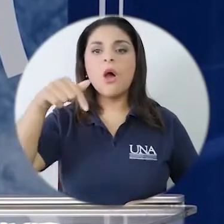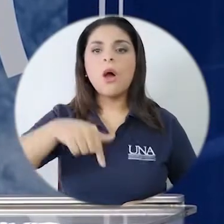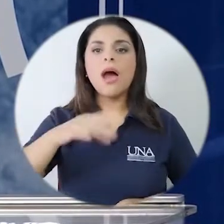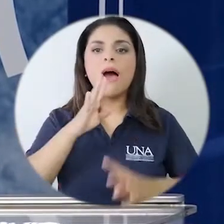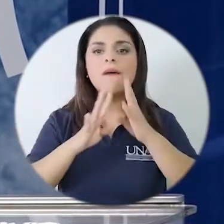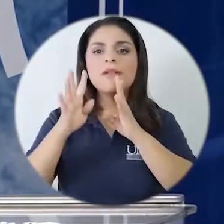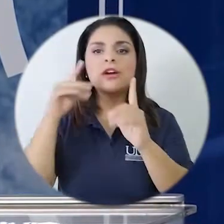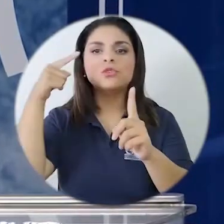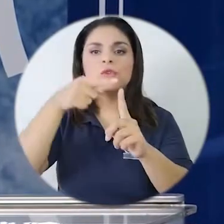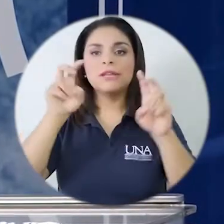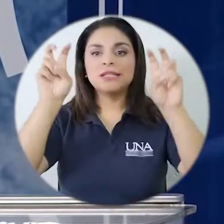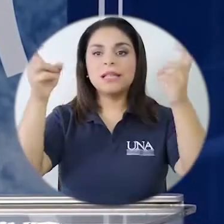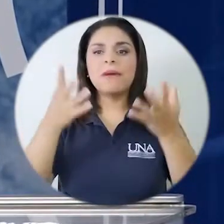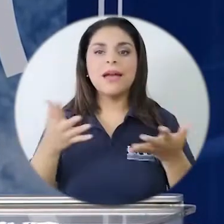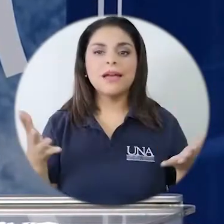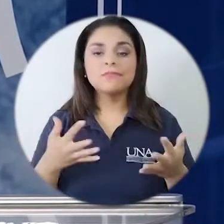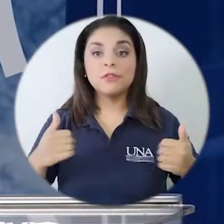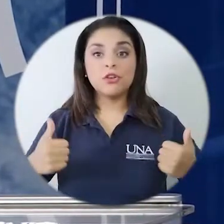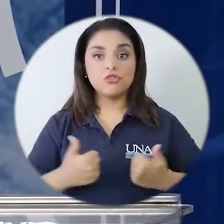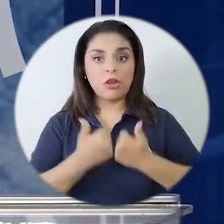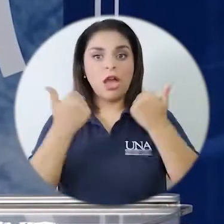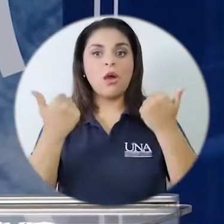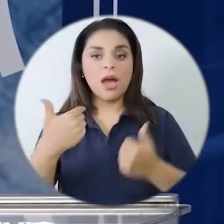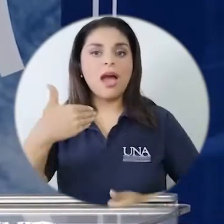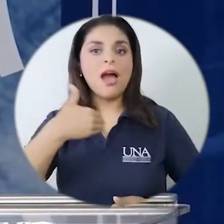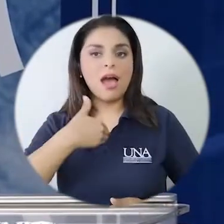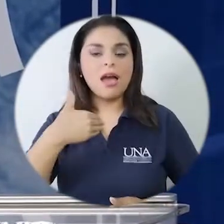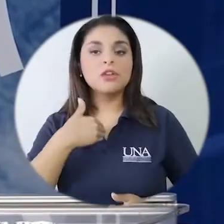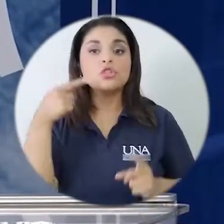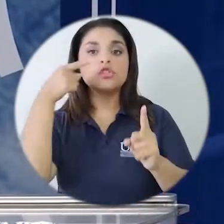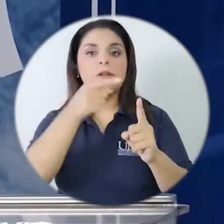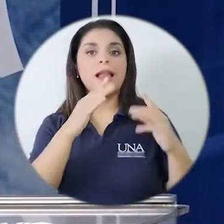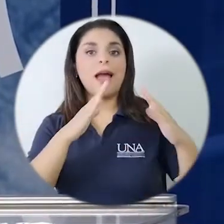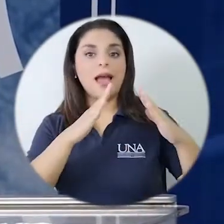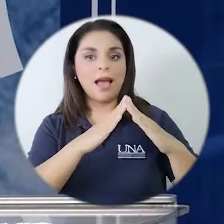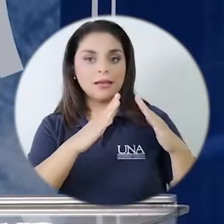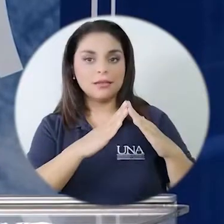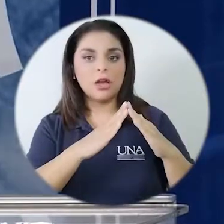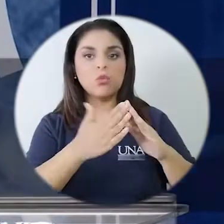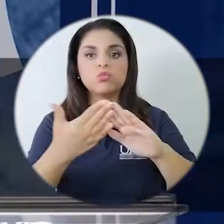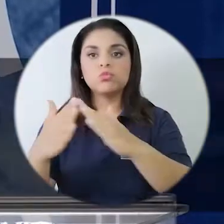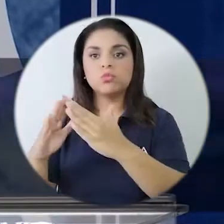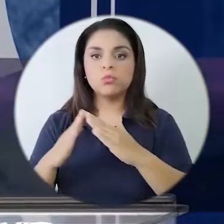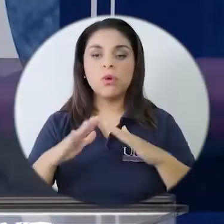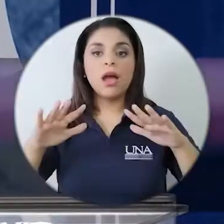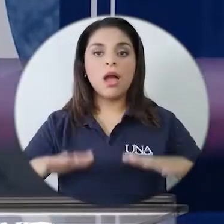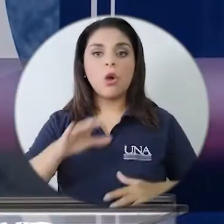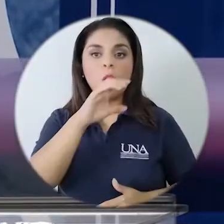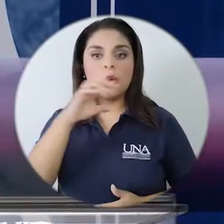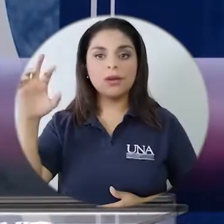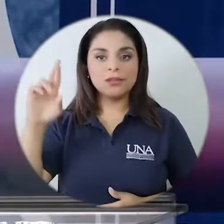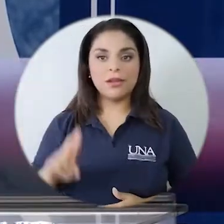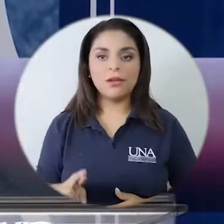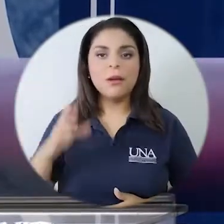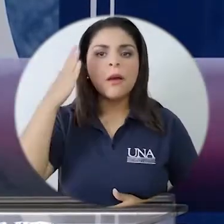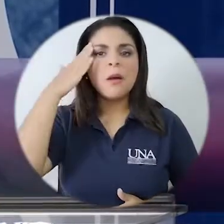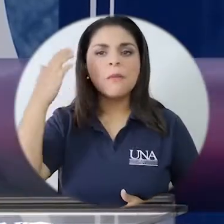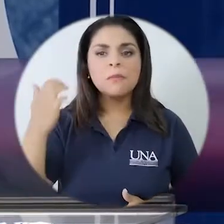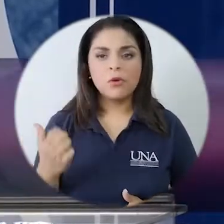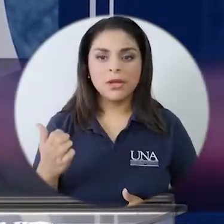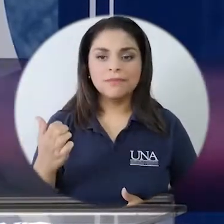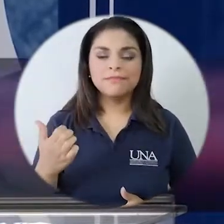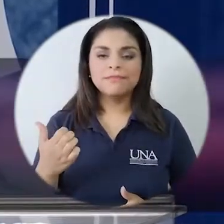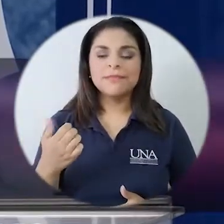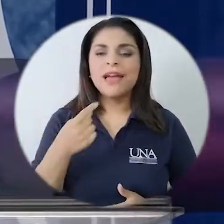hablar sobre el tema de los retos que tenemos en materia de vivienda y urbanismo en Costa Rica,